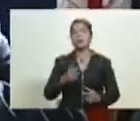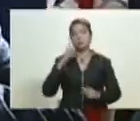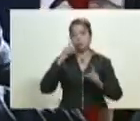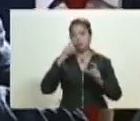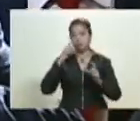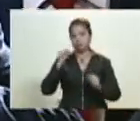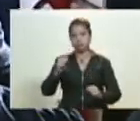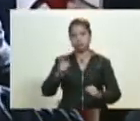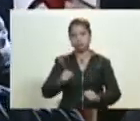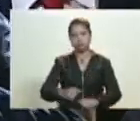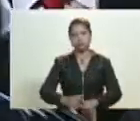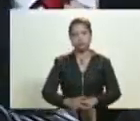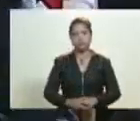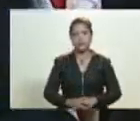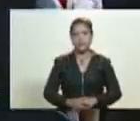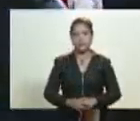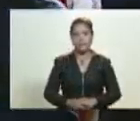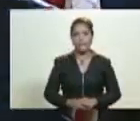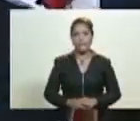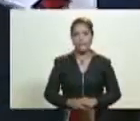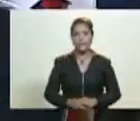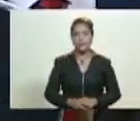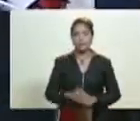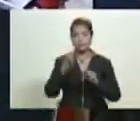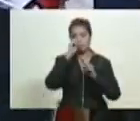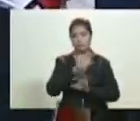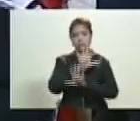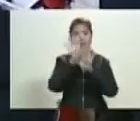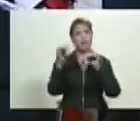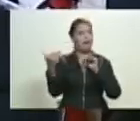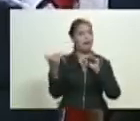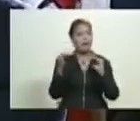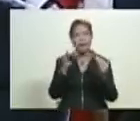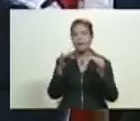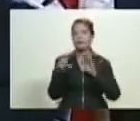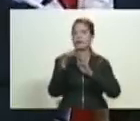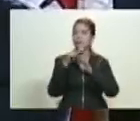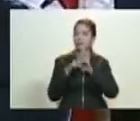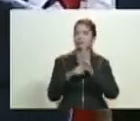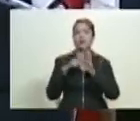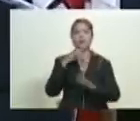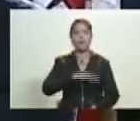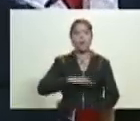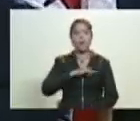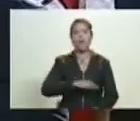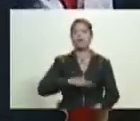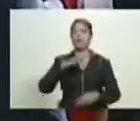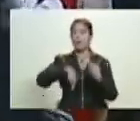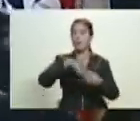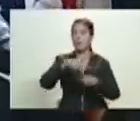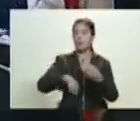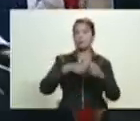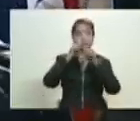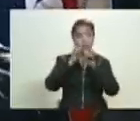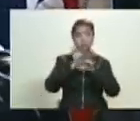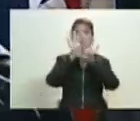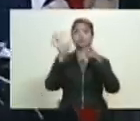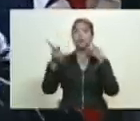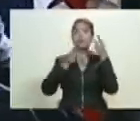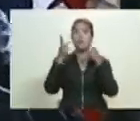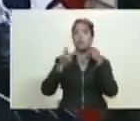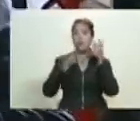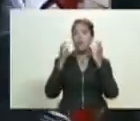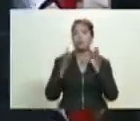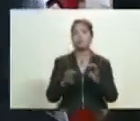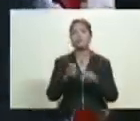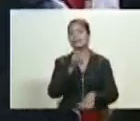formada, con un claro valor de la ética, de los principios morales revolucionarios, de la claridad política.